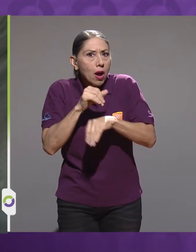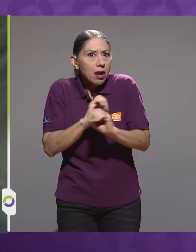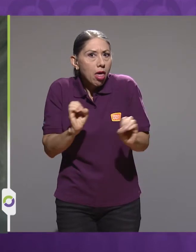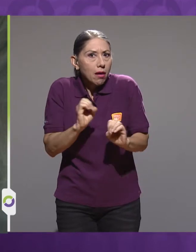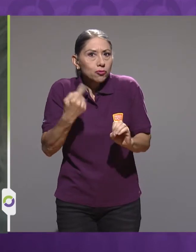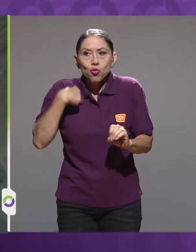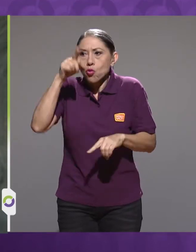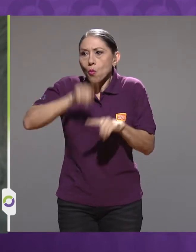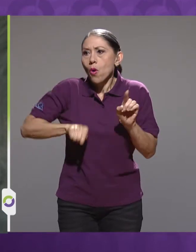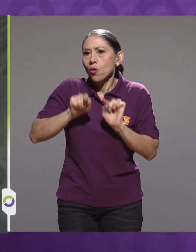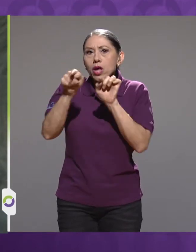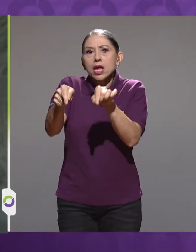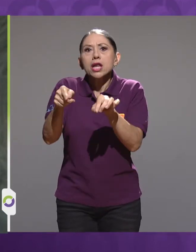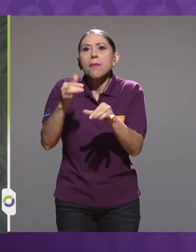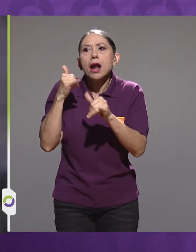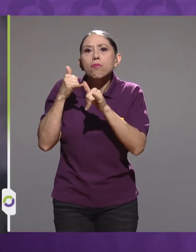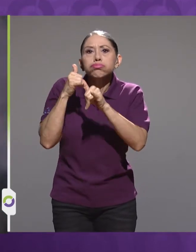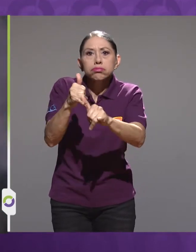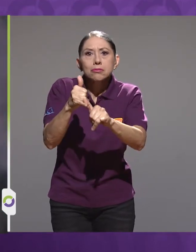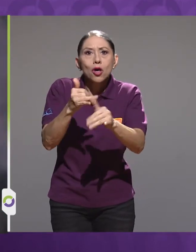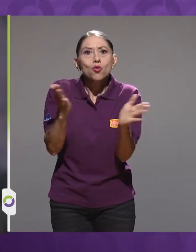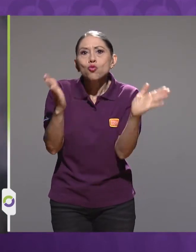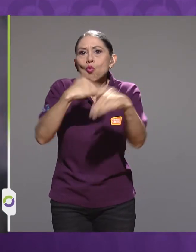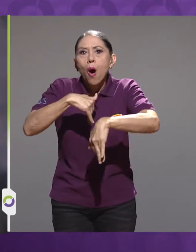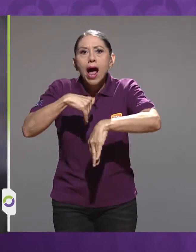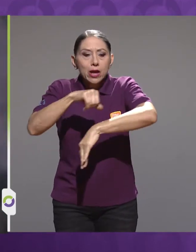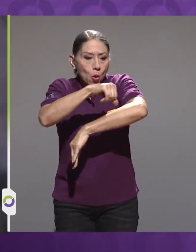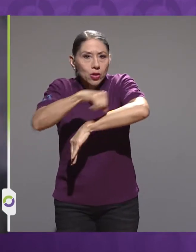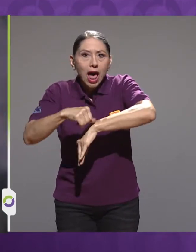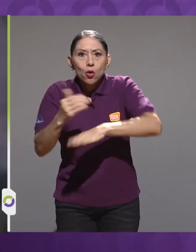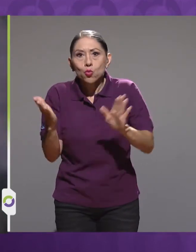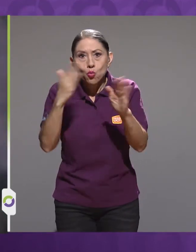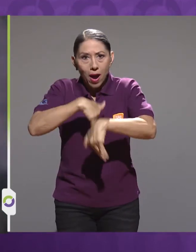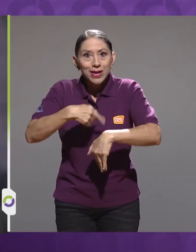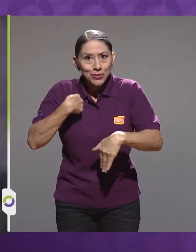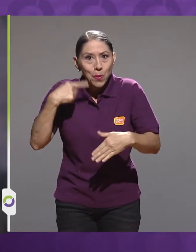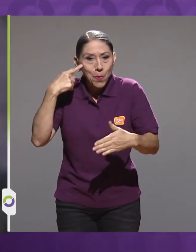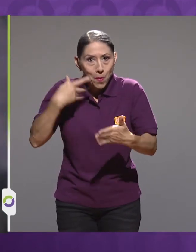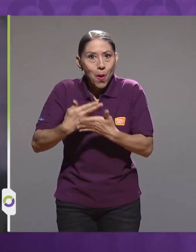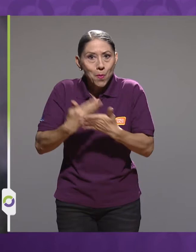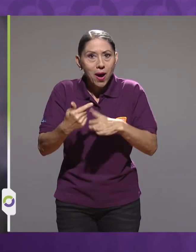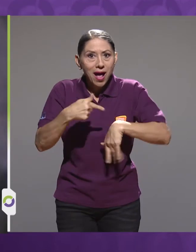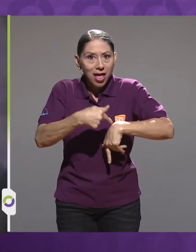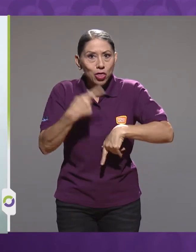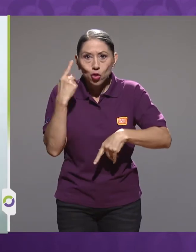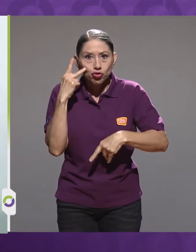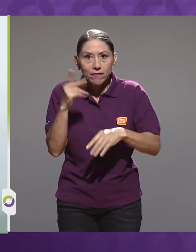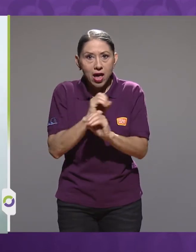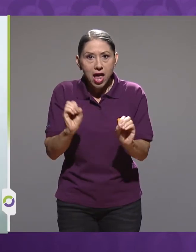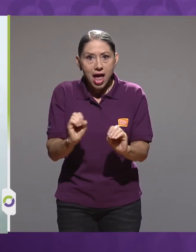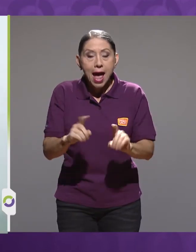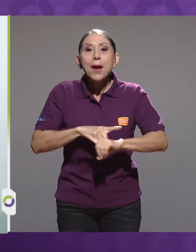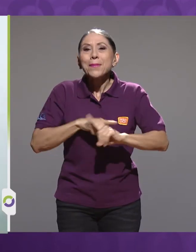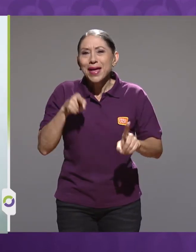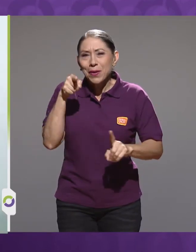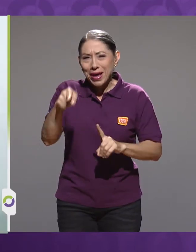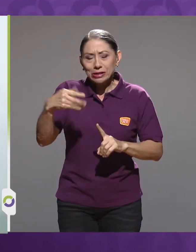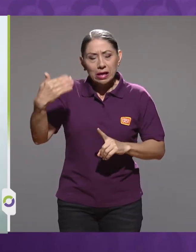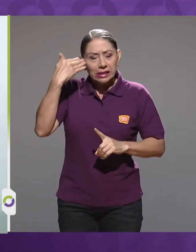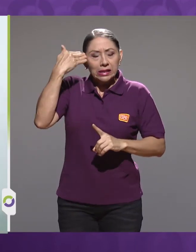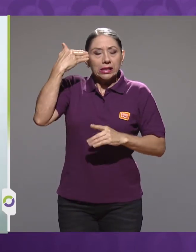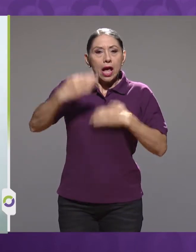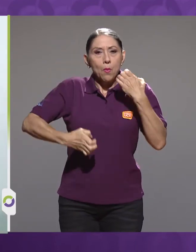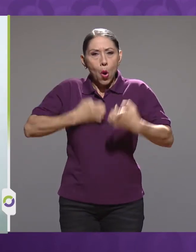tengo un golpe, una cortadura, donde yo más fácilmente puedo demostrar que estoy sufriendo violencia, pero que sí afecta toda la